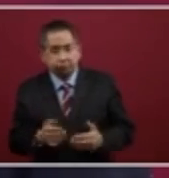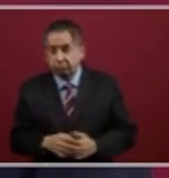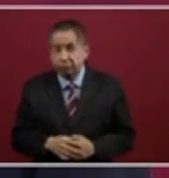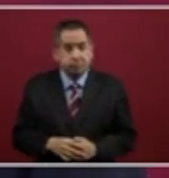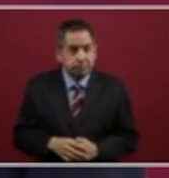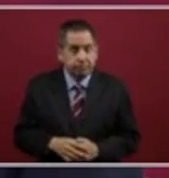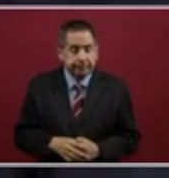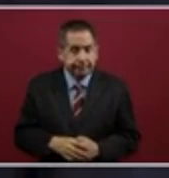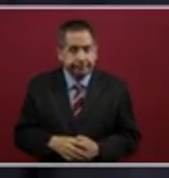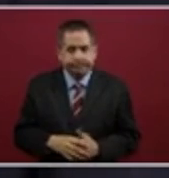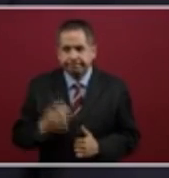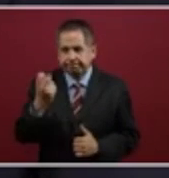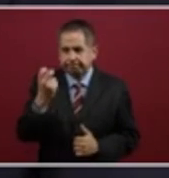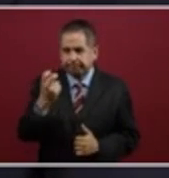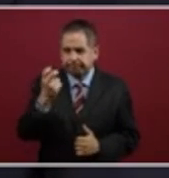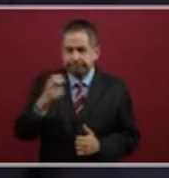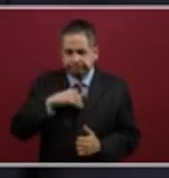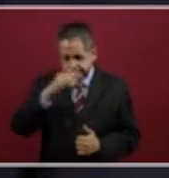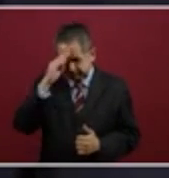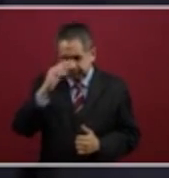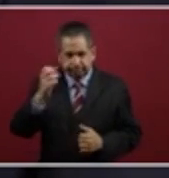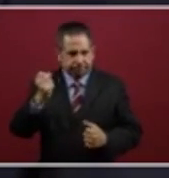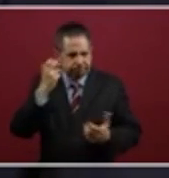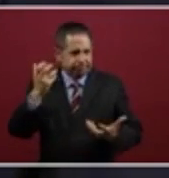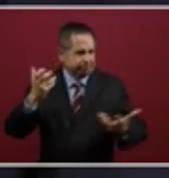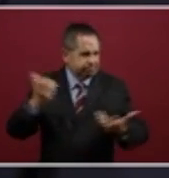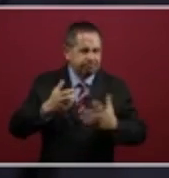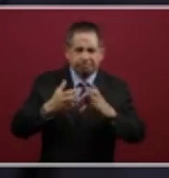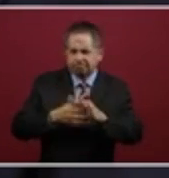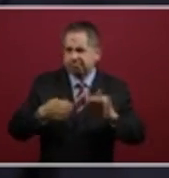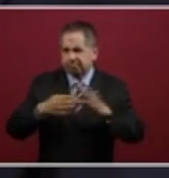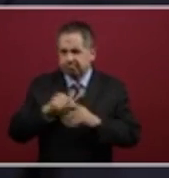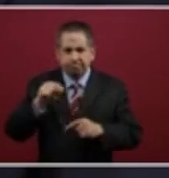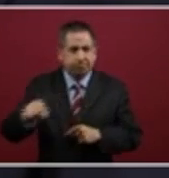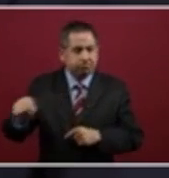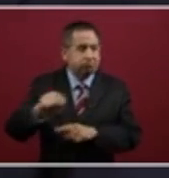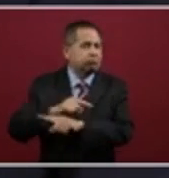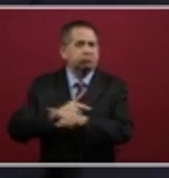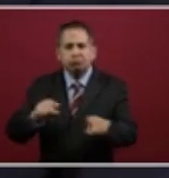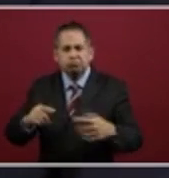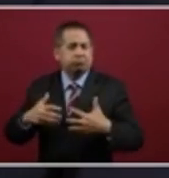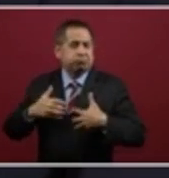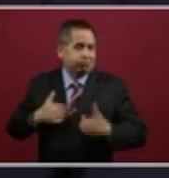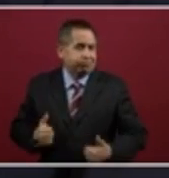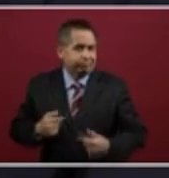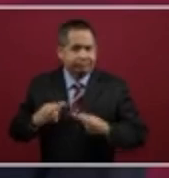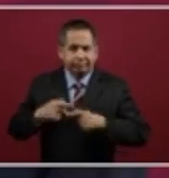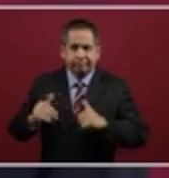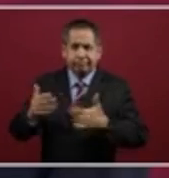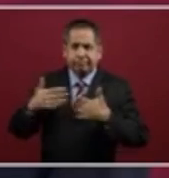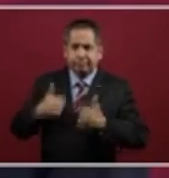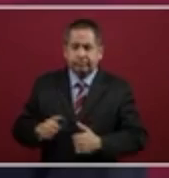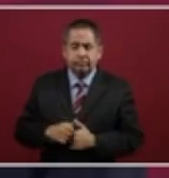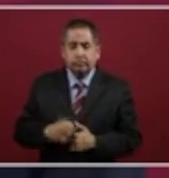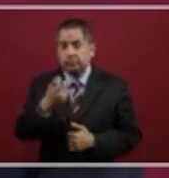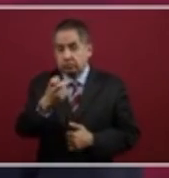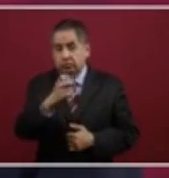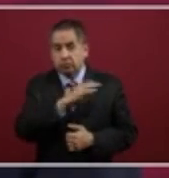Por eso podemos hacer muchas cosas. Bueno, por eso pudimos hacer lo del